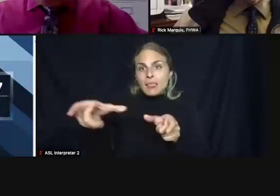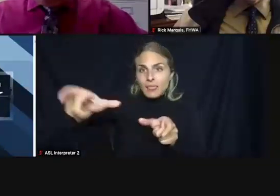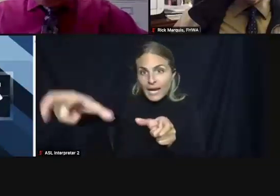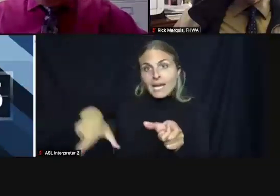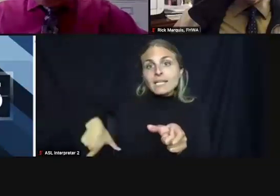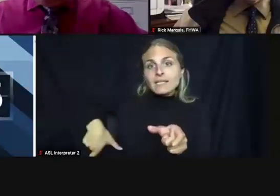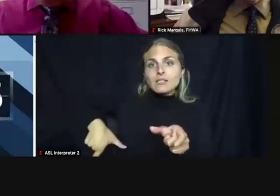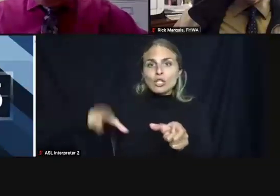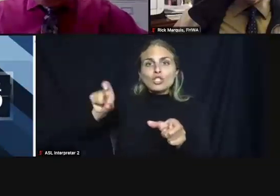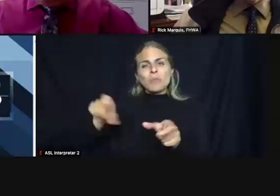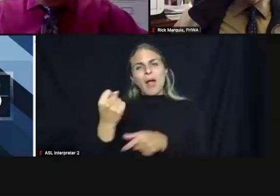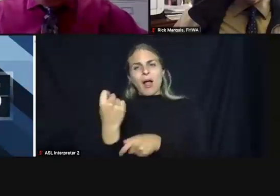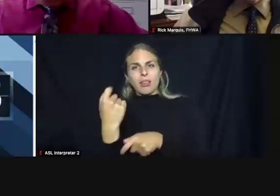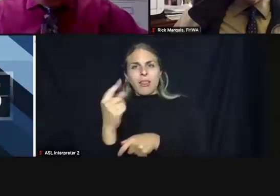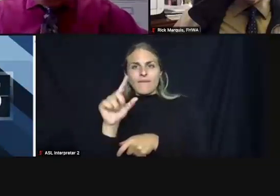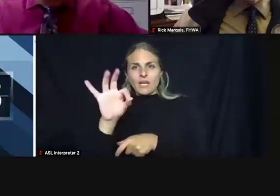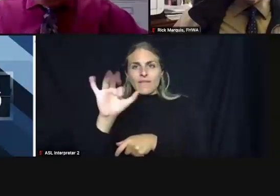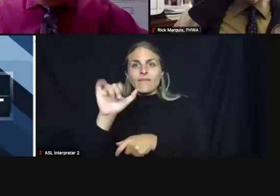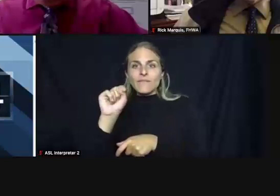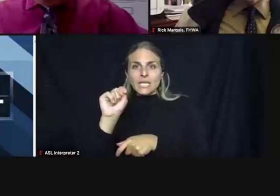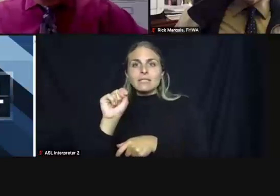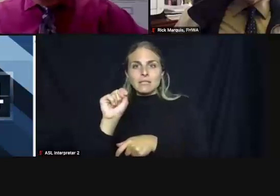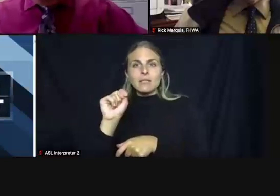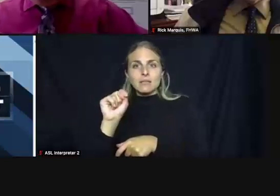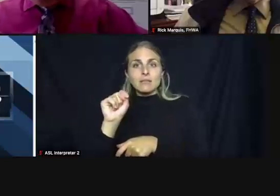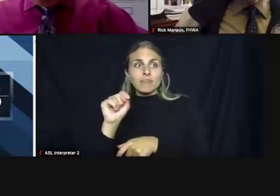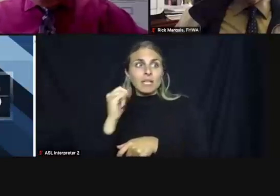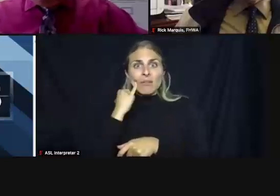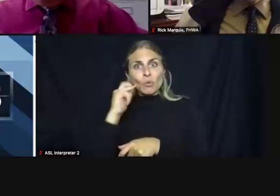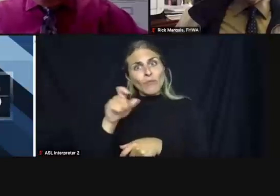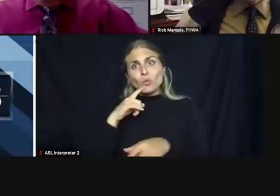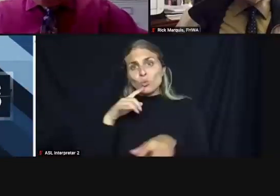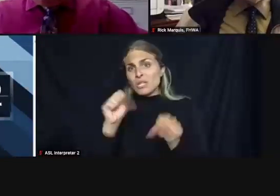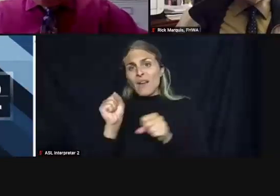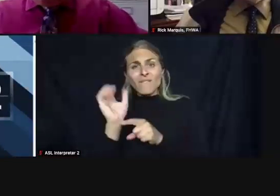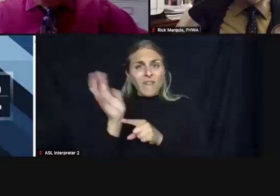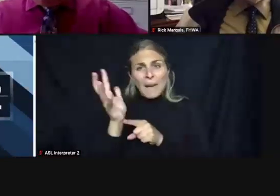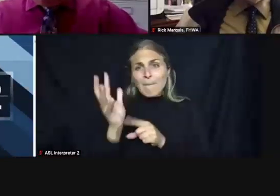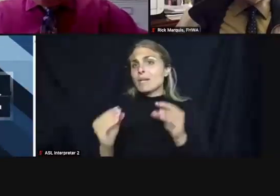los de esos